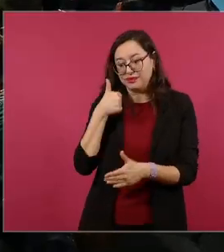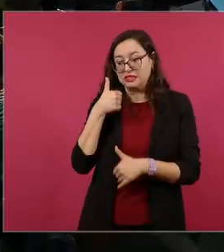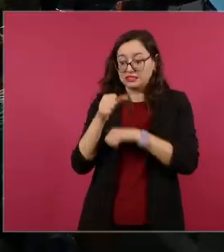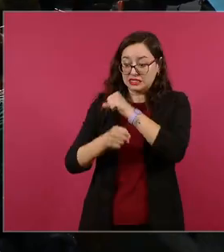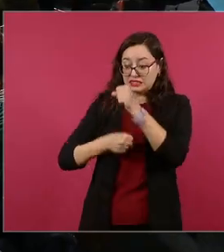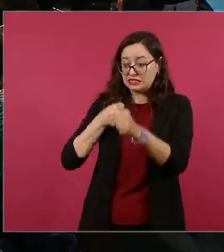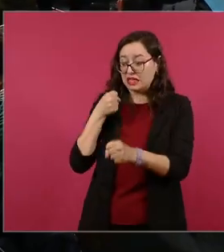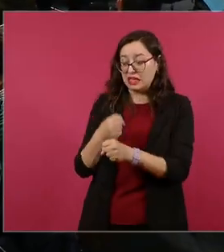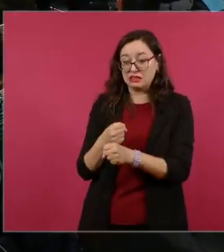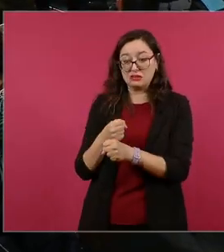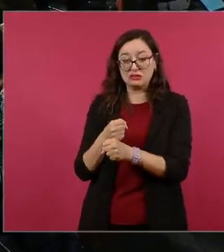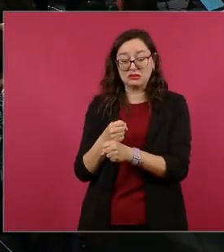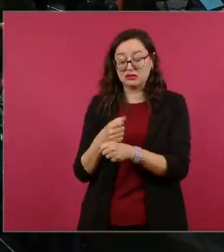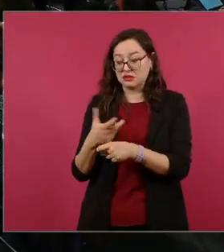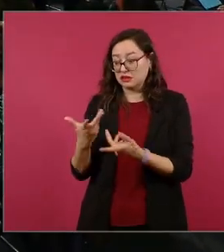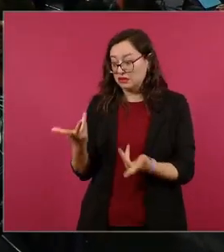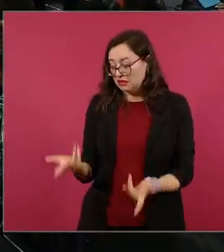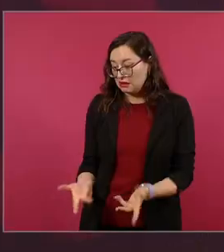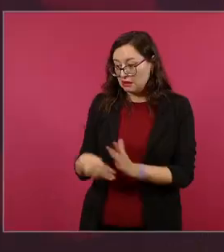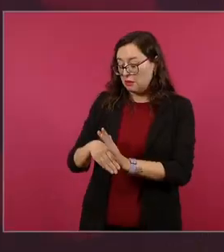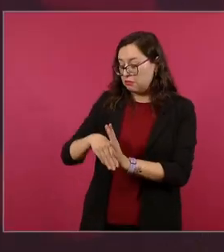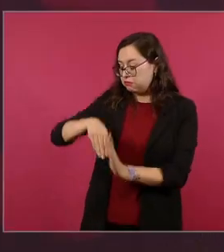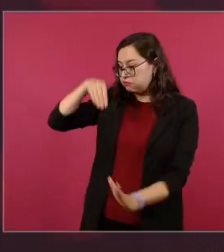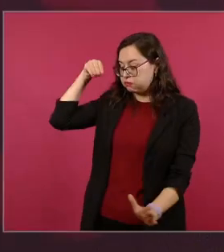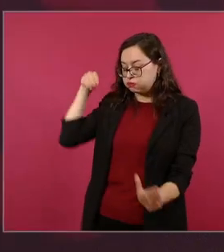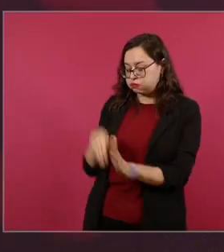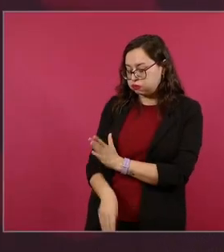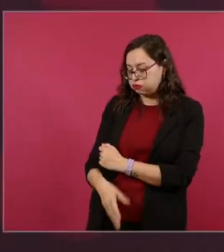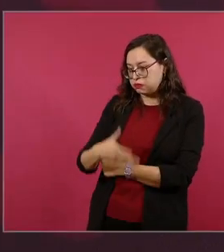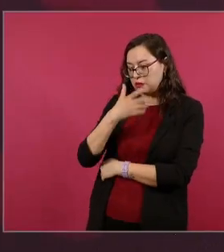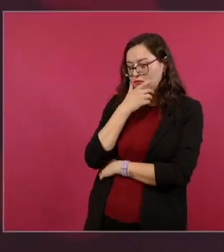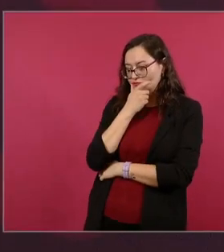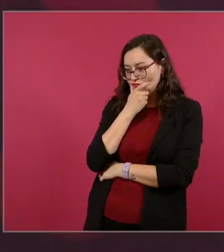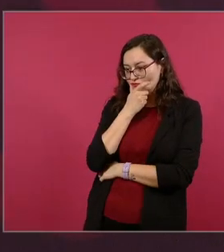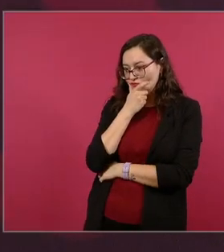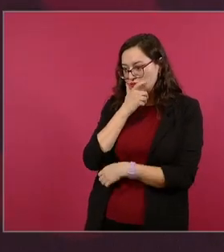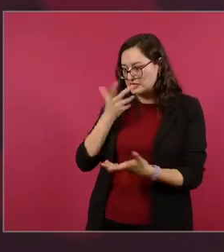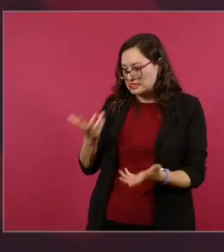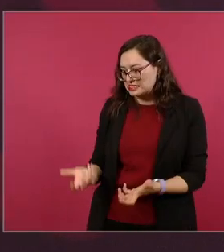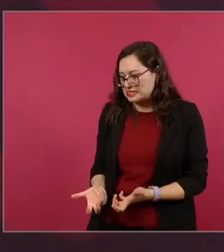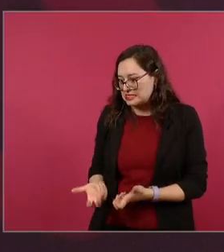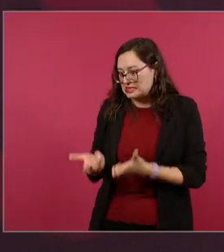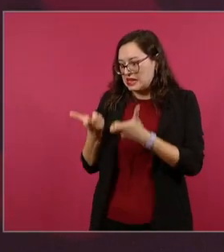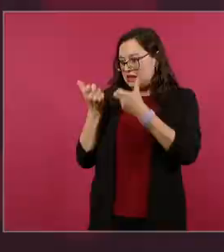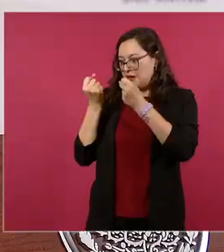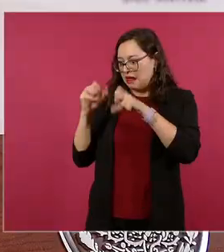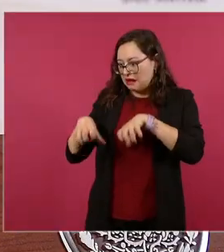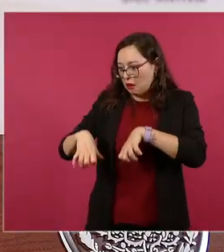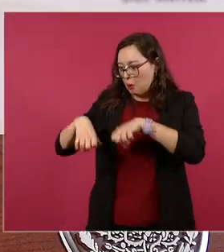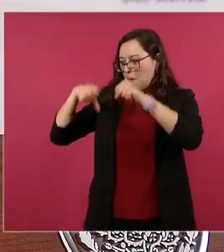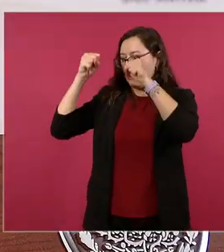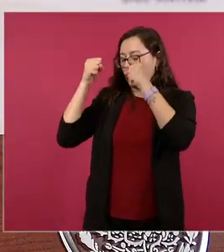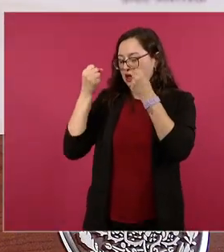Imagínense, 36 años de decadencia, de saqueo.